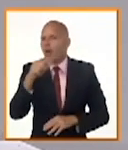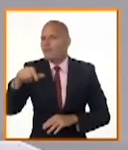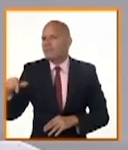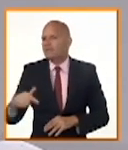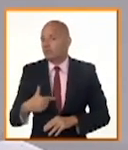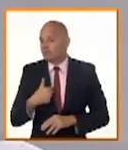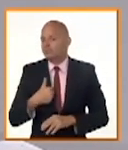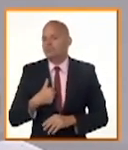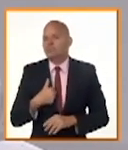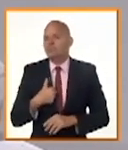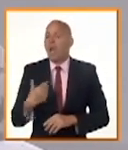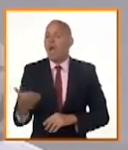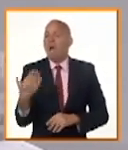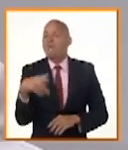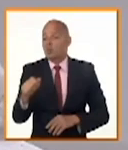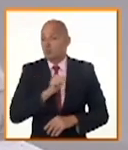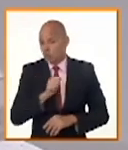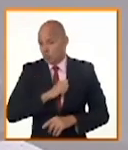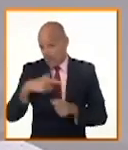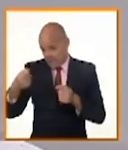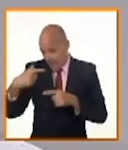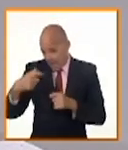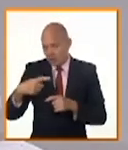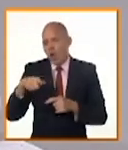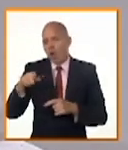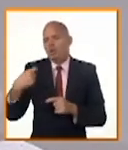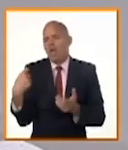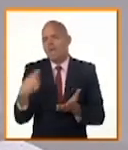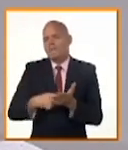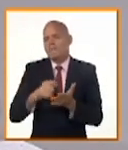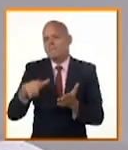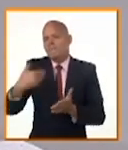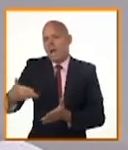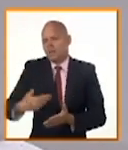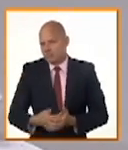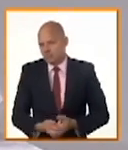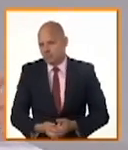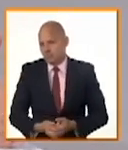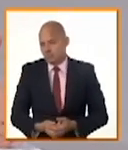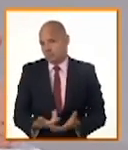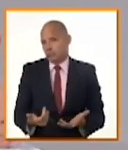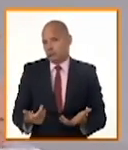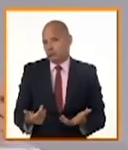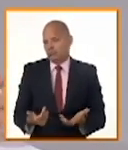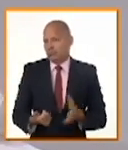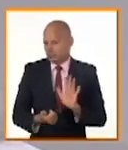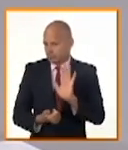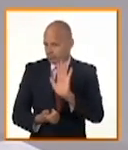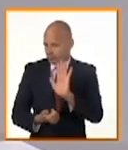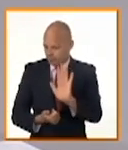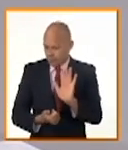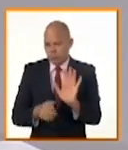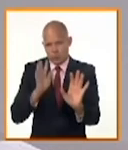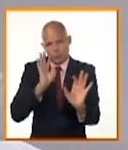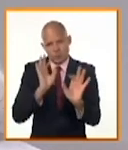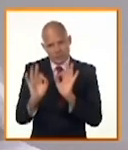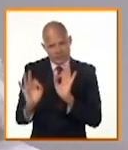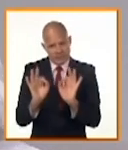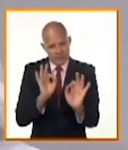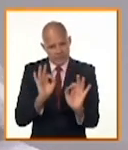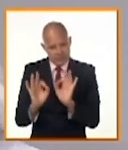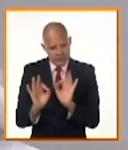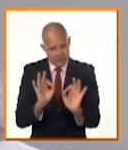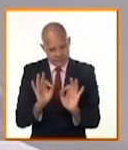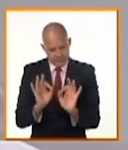que tenemos ahora es conversar es entendernos pero yo creo que nos cada cubano de que lo que queremos